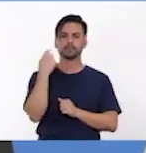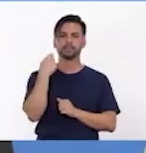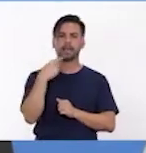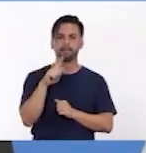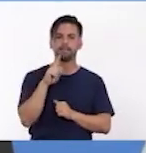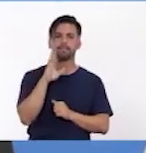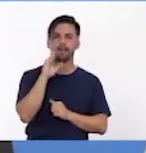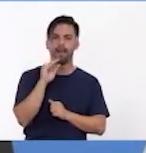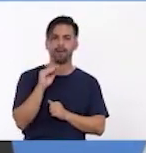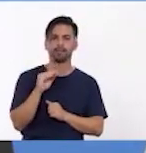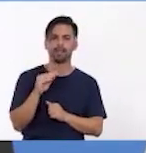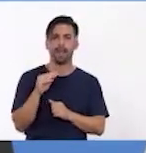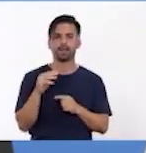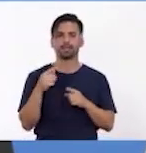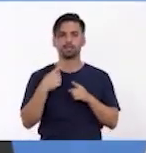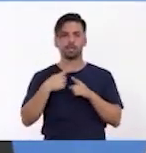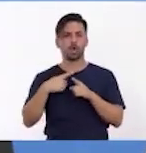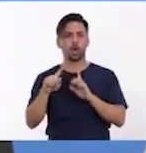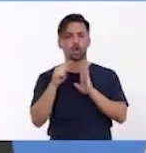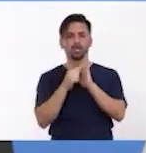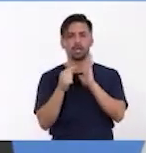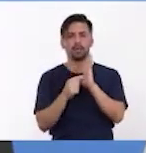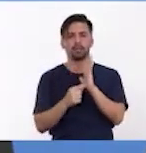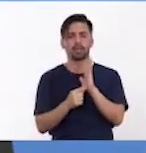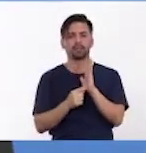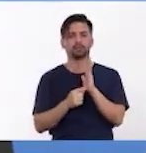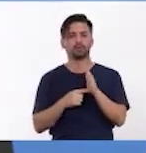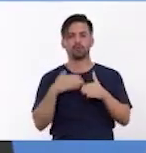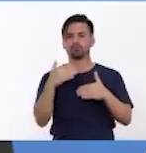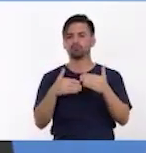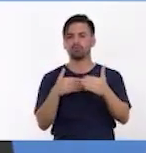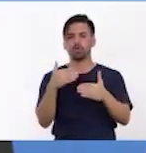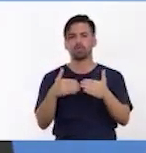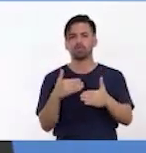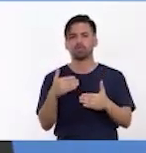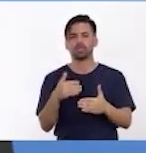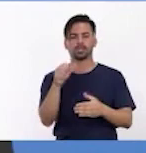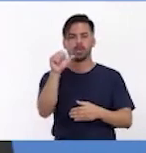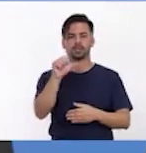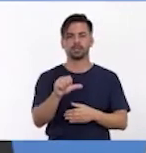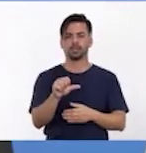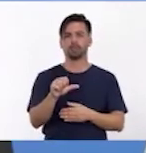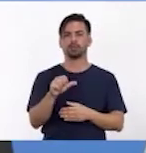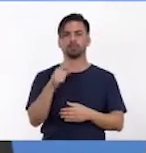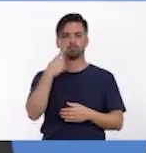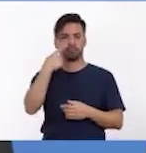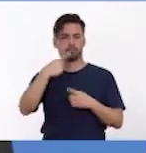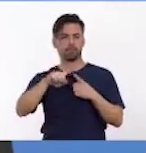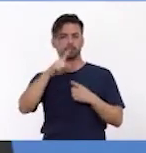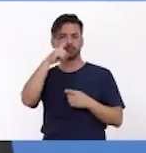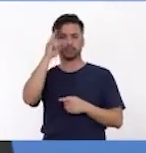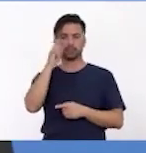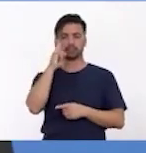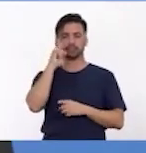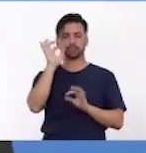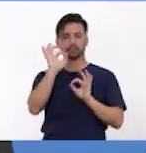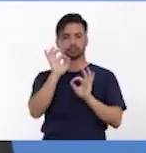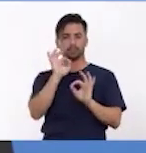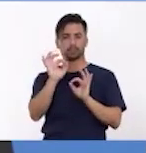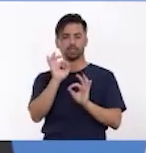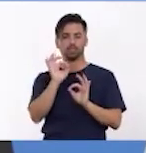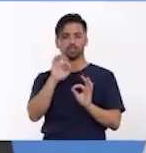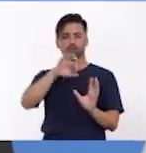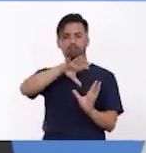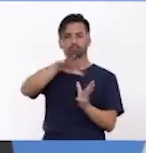otro elemento que no es precisamente proceso dañino, pero sí vamos a hablar de la protección del medio ambiente como tema, como